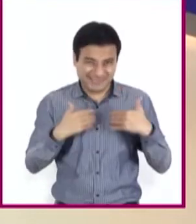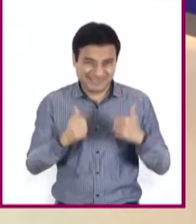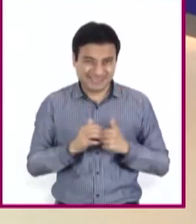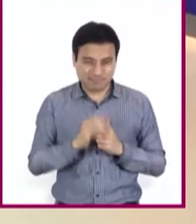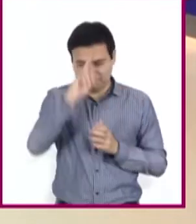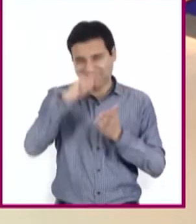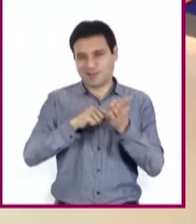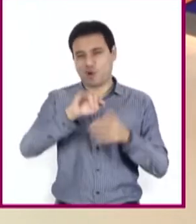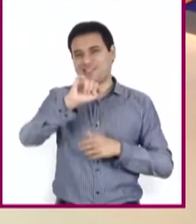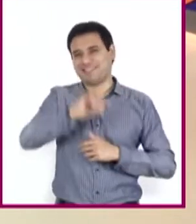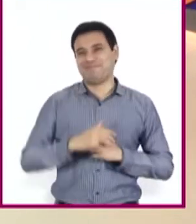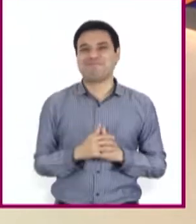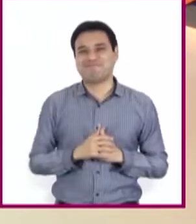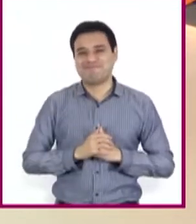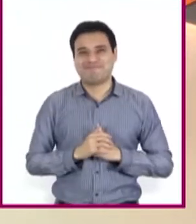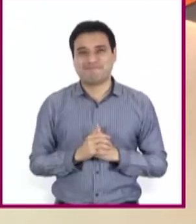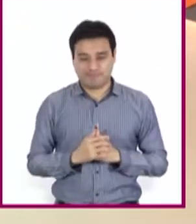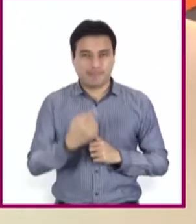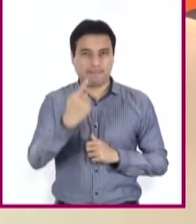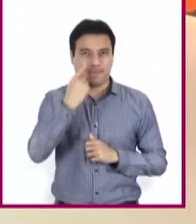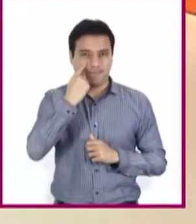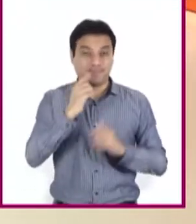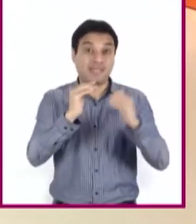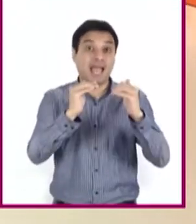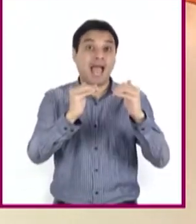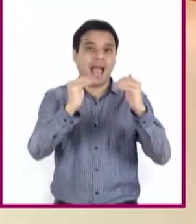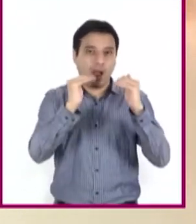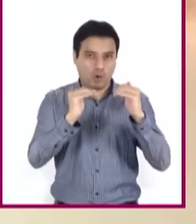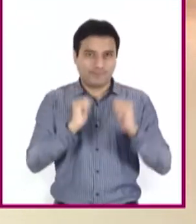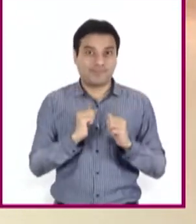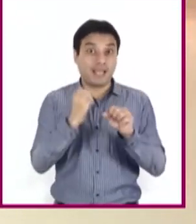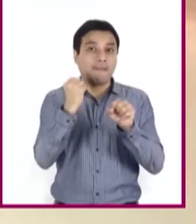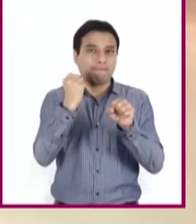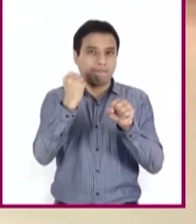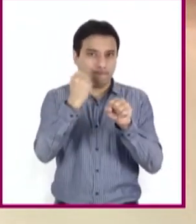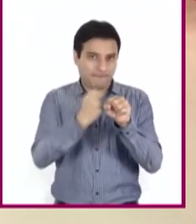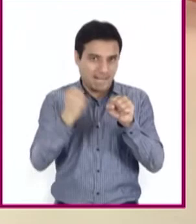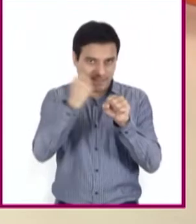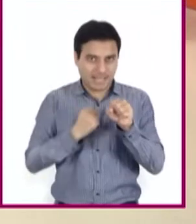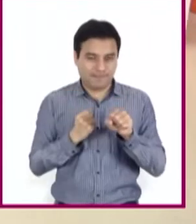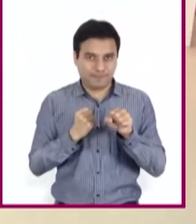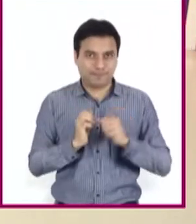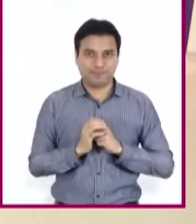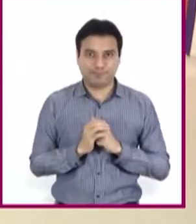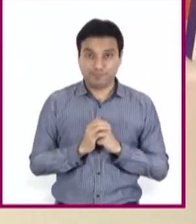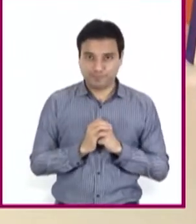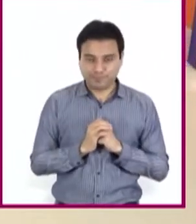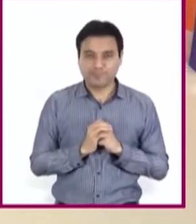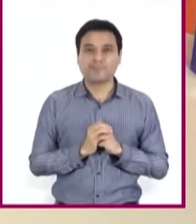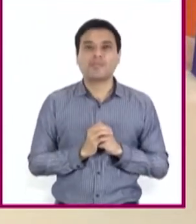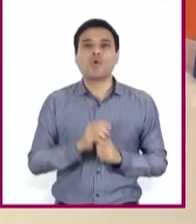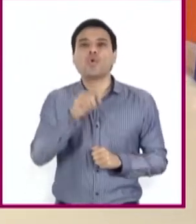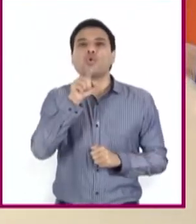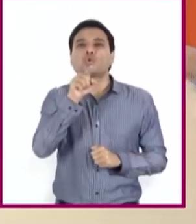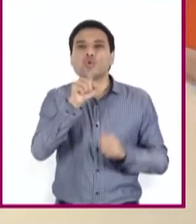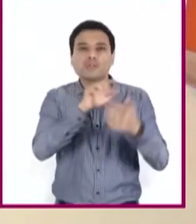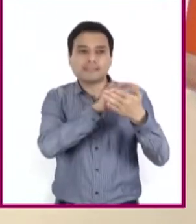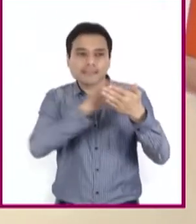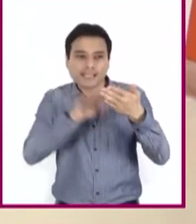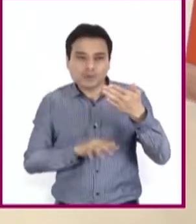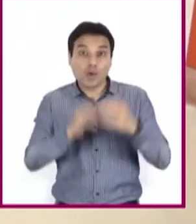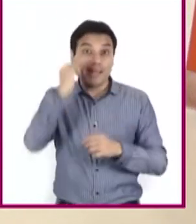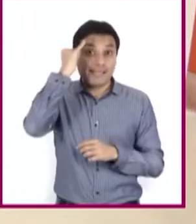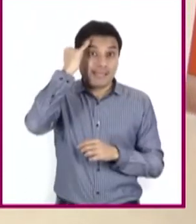creo que sí, ¿verdad? Vamos ahora a la práctica para que, con la identificación de estas ideas en